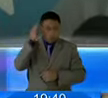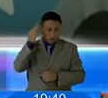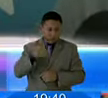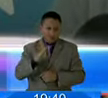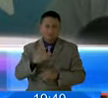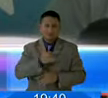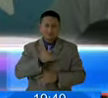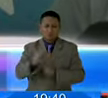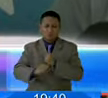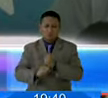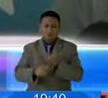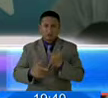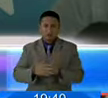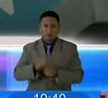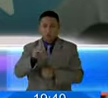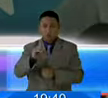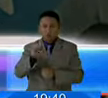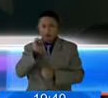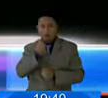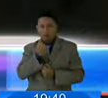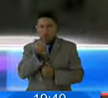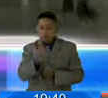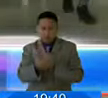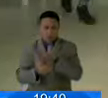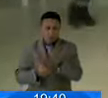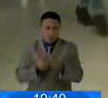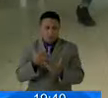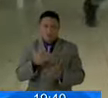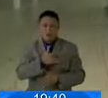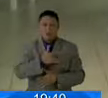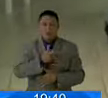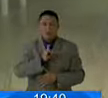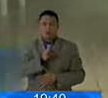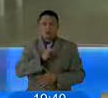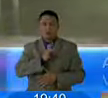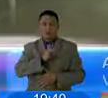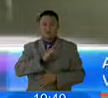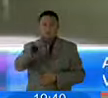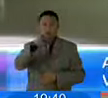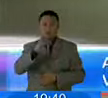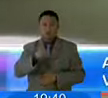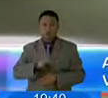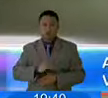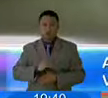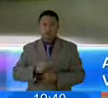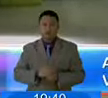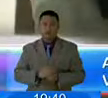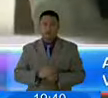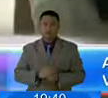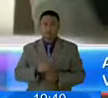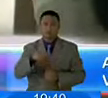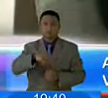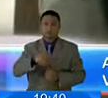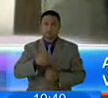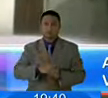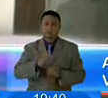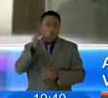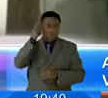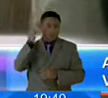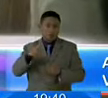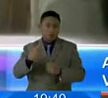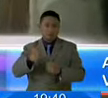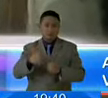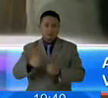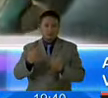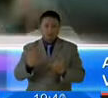historia. Y el rato que tú hablas, pues ya duele menos. El gran impacto de Primer Acoso trascendió la red social. Aquí, muchas de las participantes